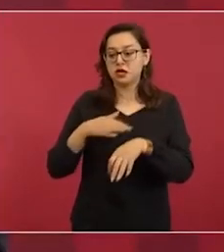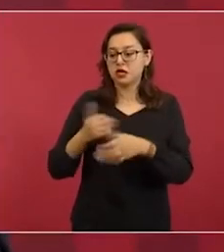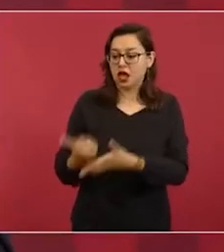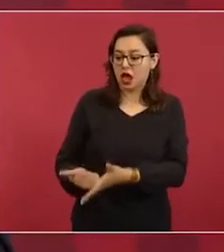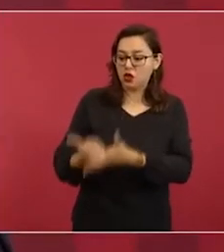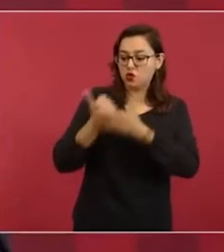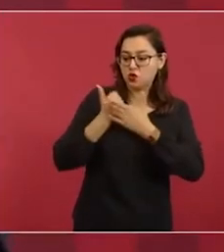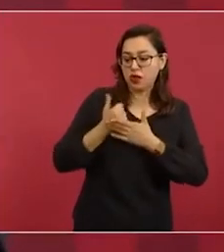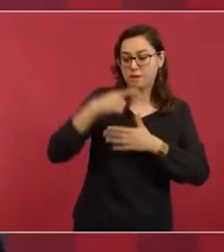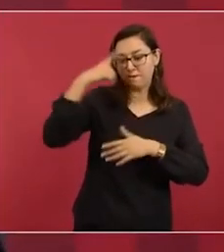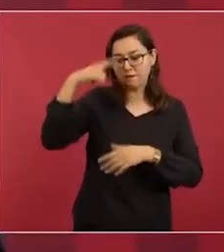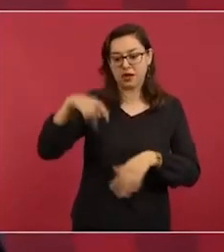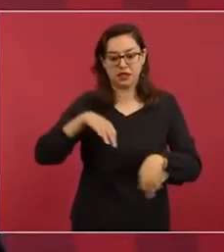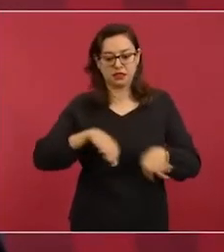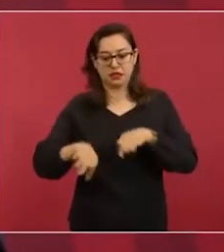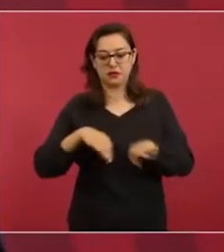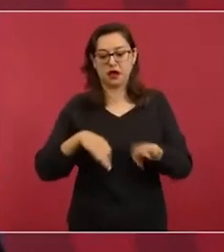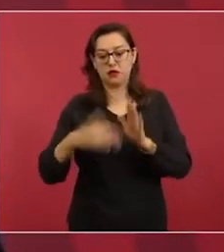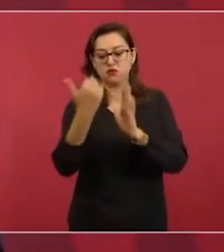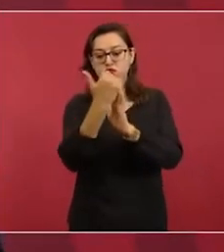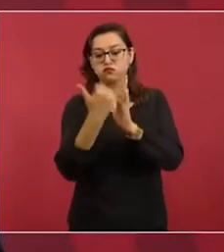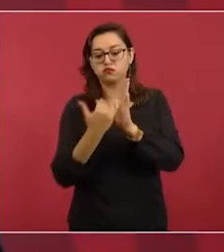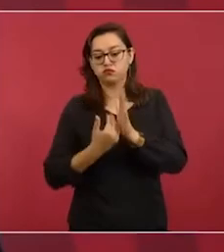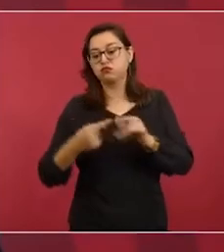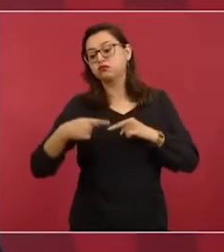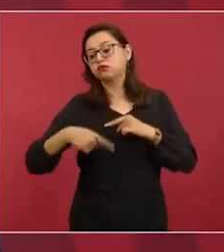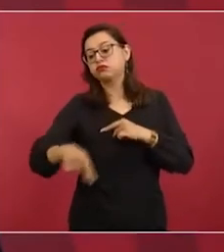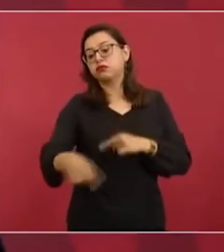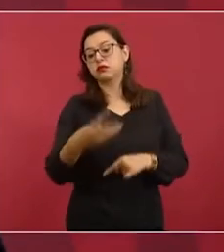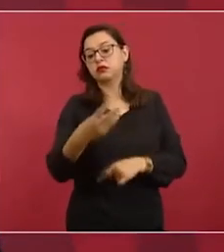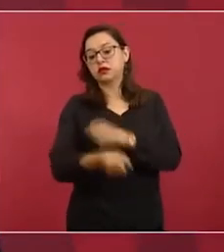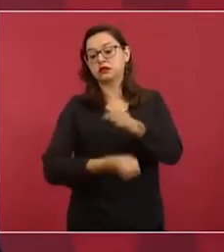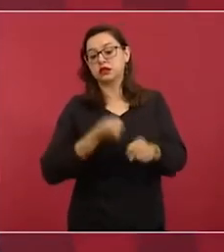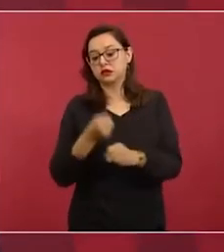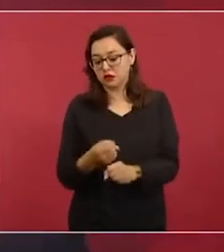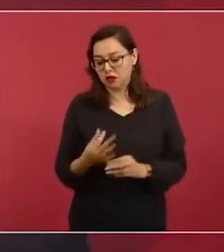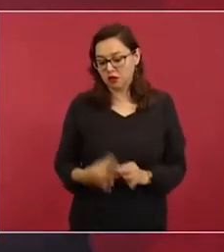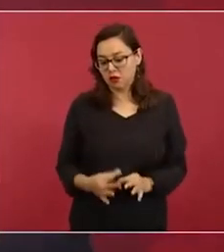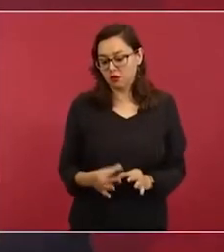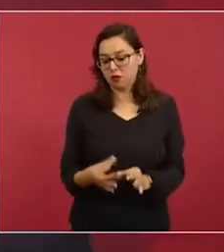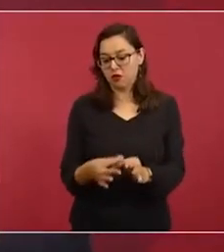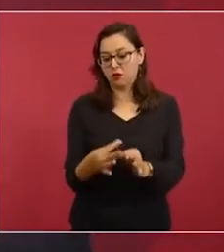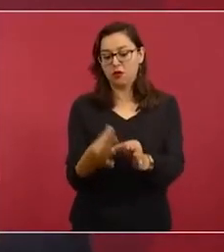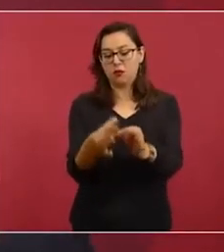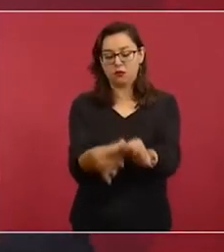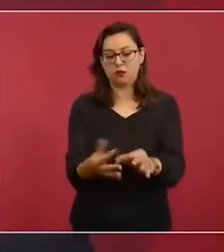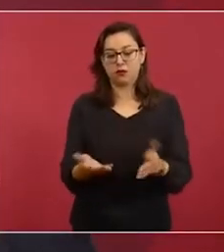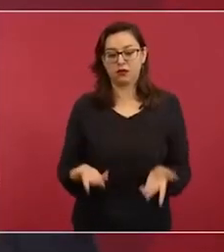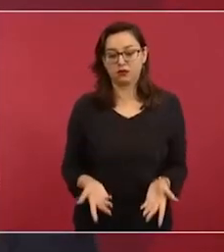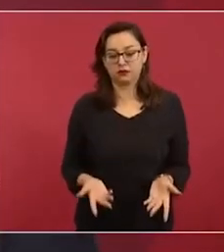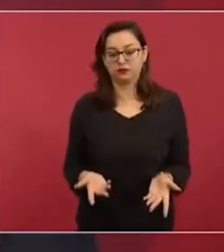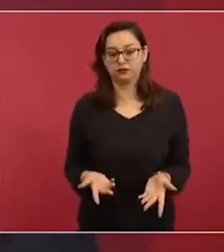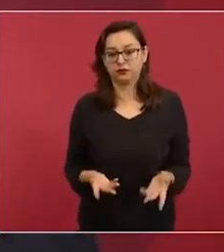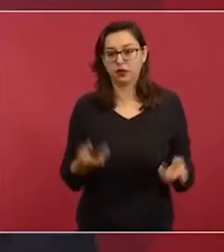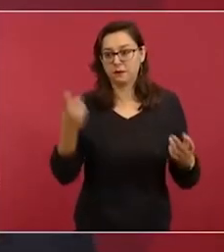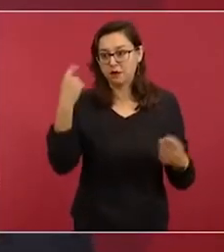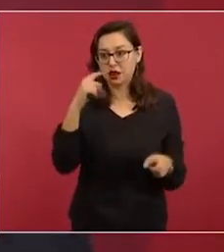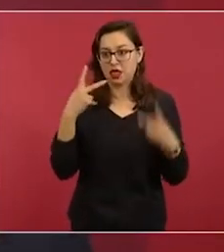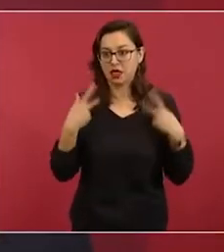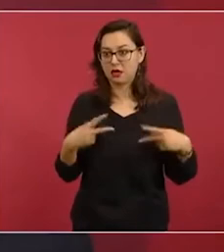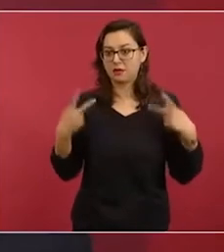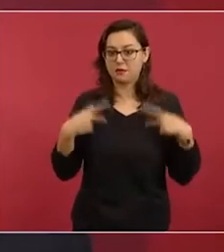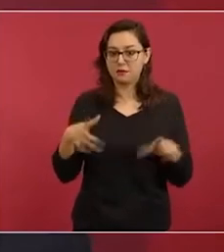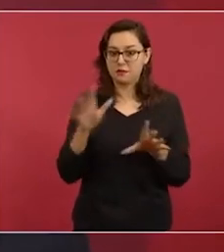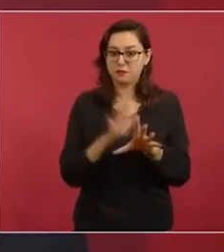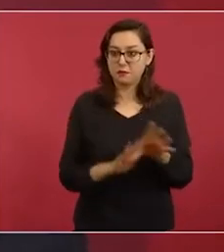al cumplimiento de la agenda, que tiene que ver con el interés público,